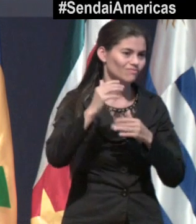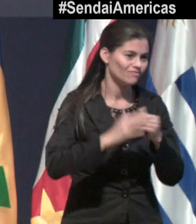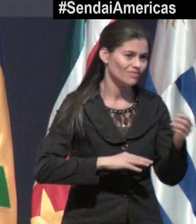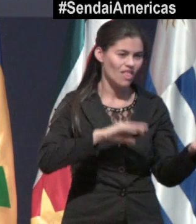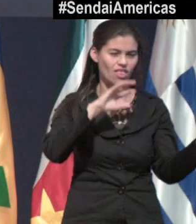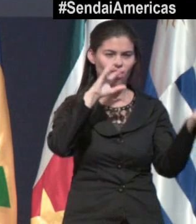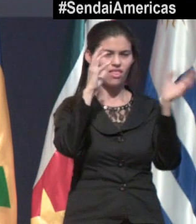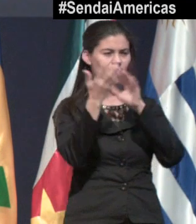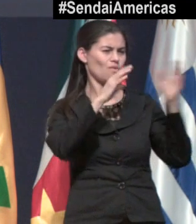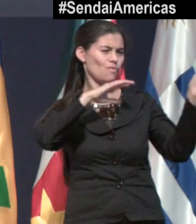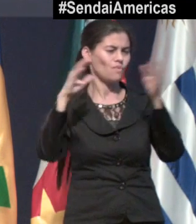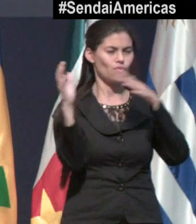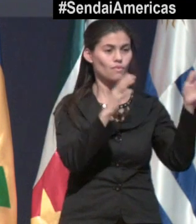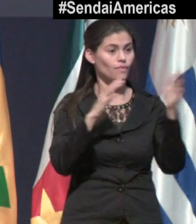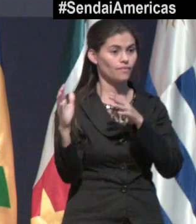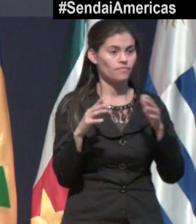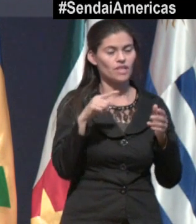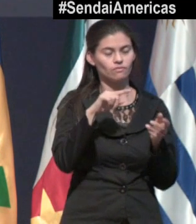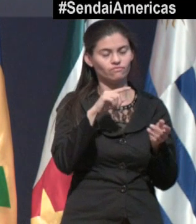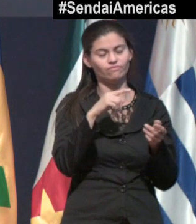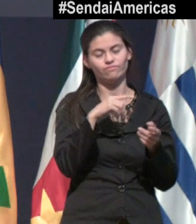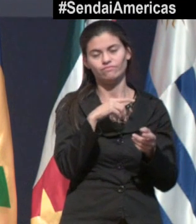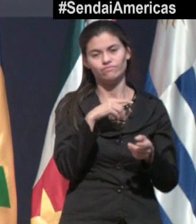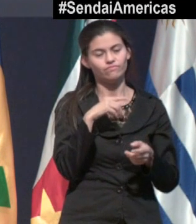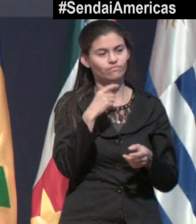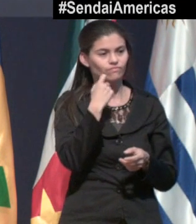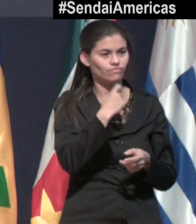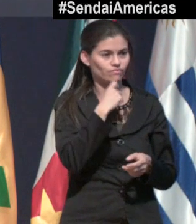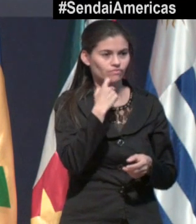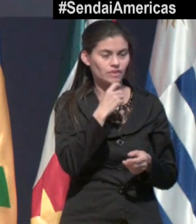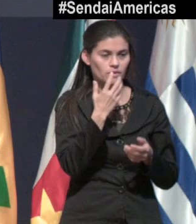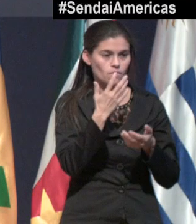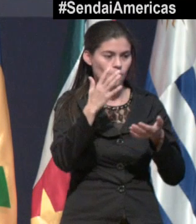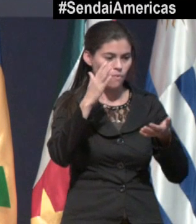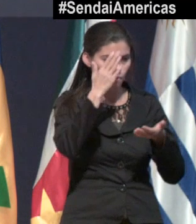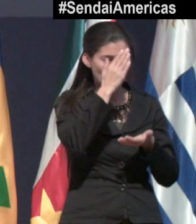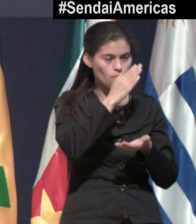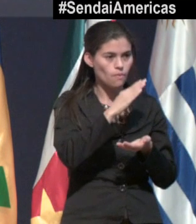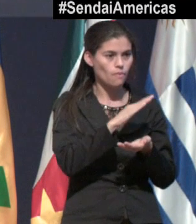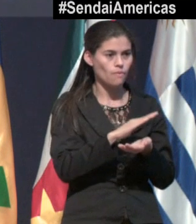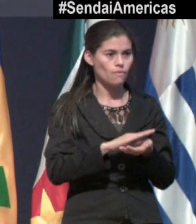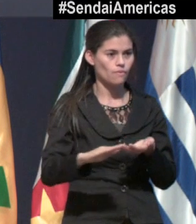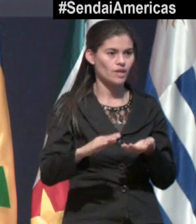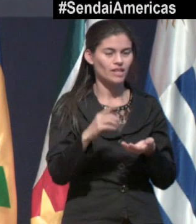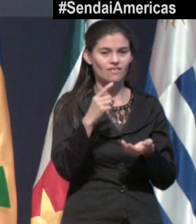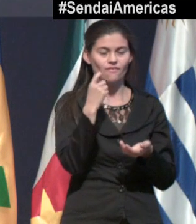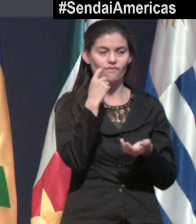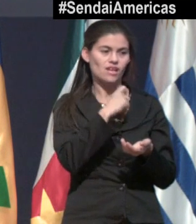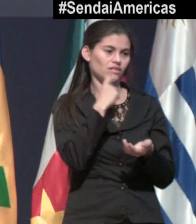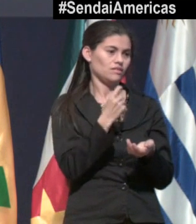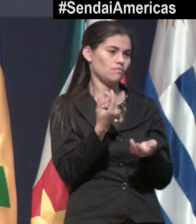luego de un desastre, y habría una especie de vacío que no estaría cubierto,